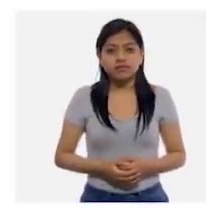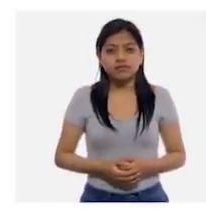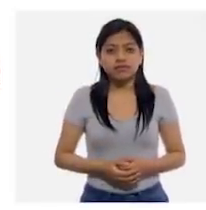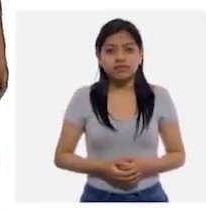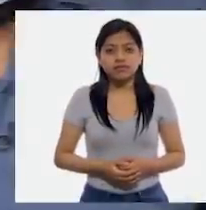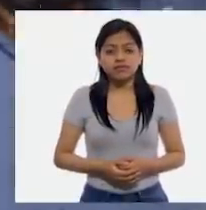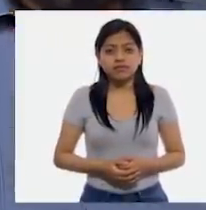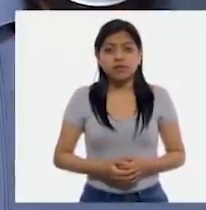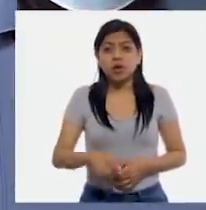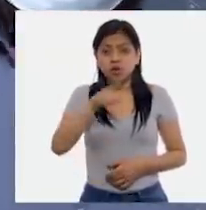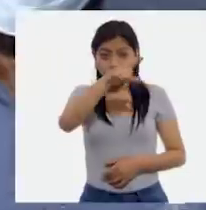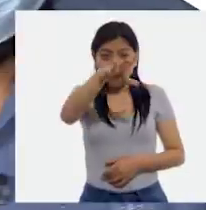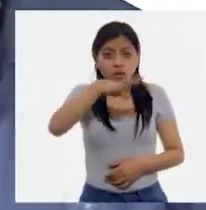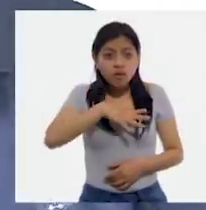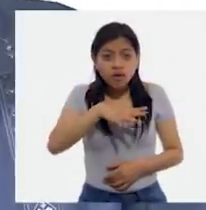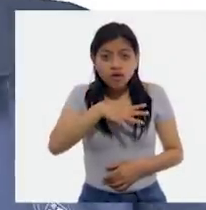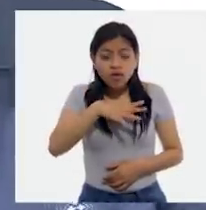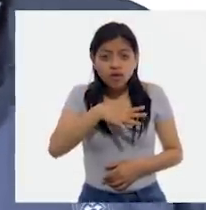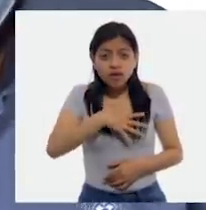¡Ey! ¿Estás ahí?